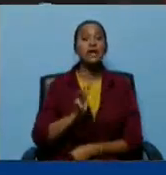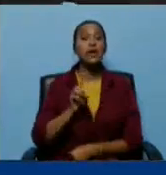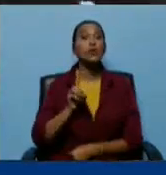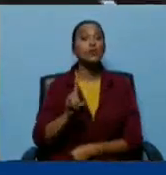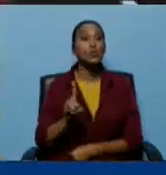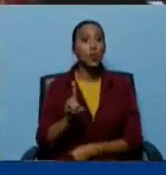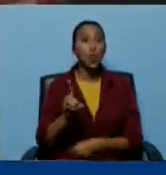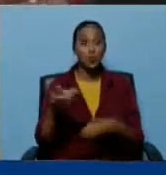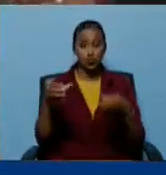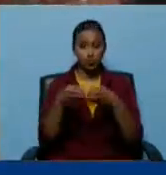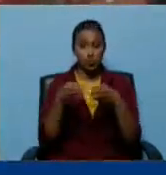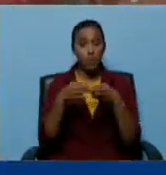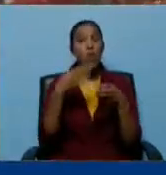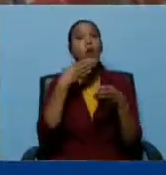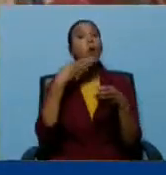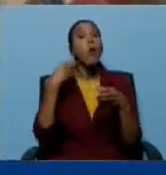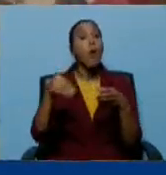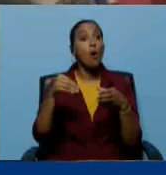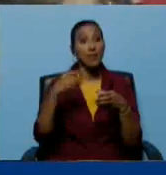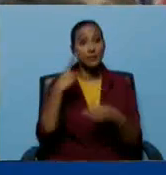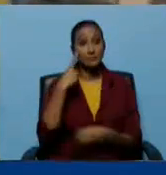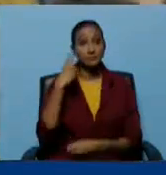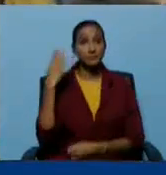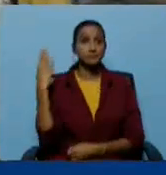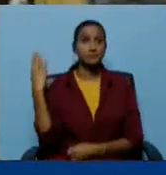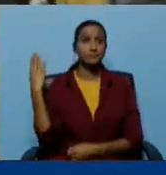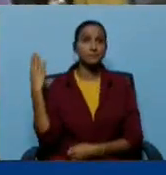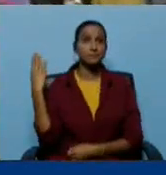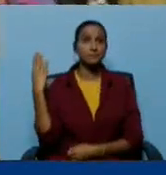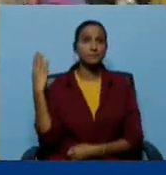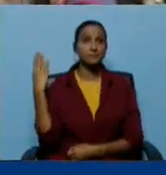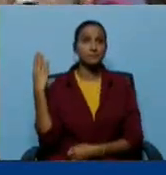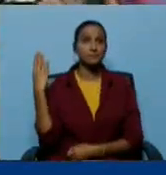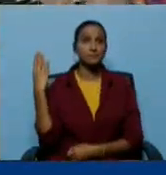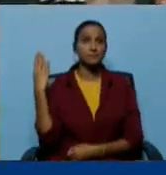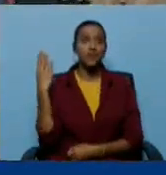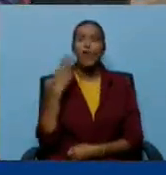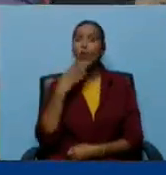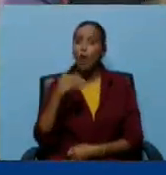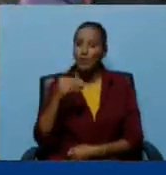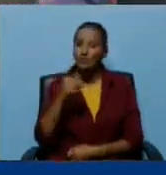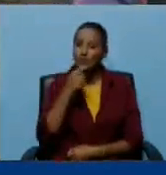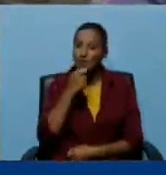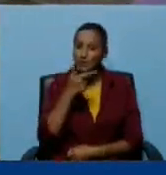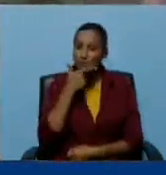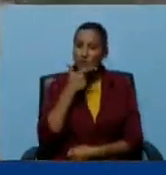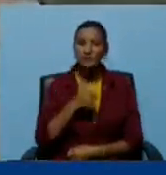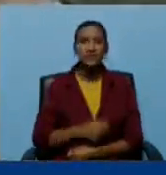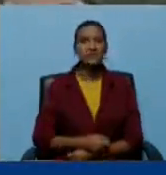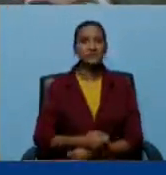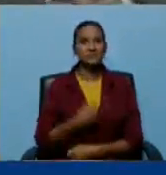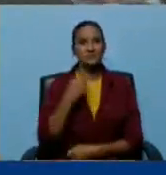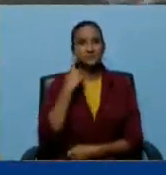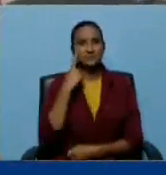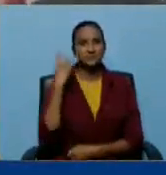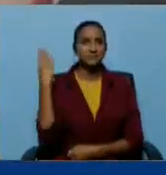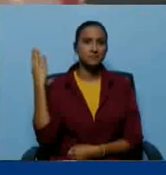compañeros y compañeras de la juventud, juventud hermosa, divino tesoro.